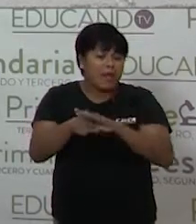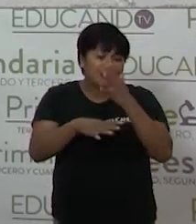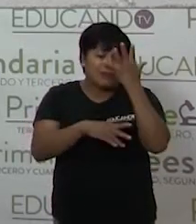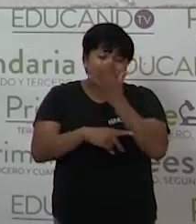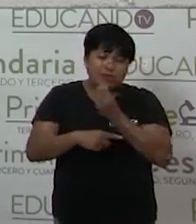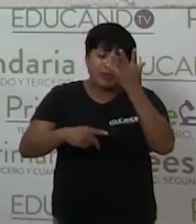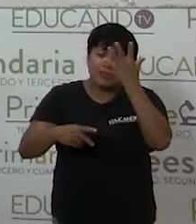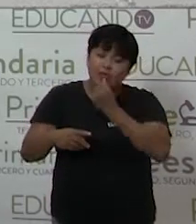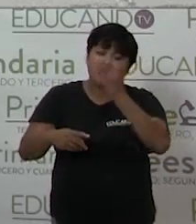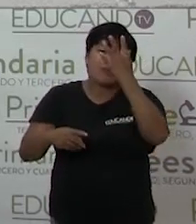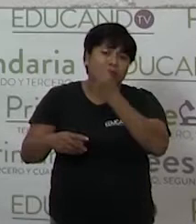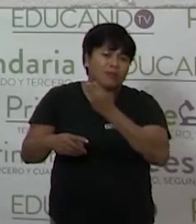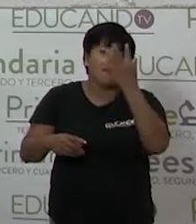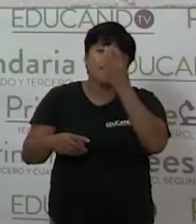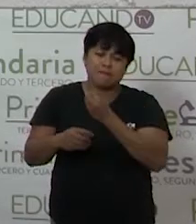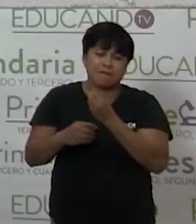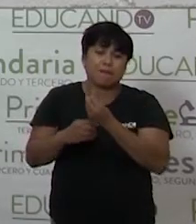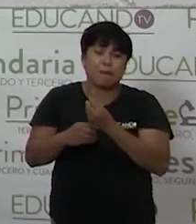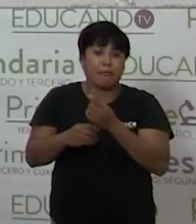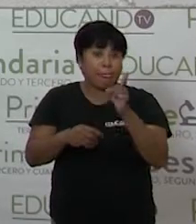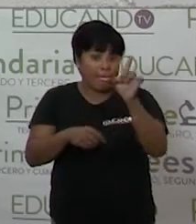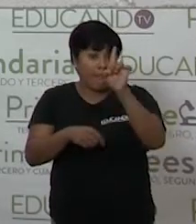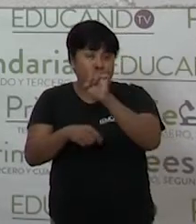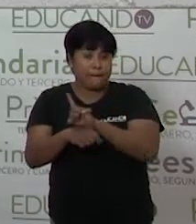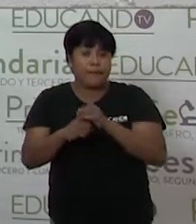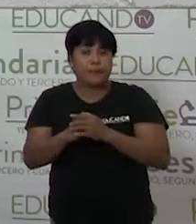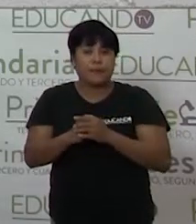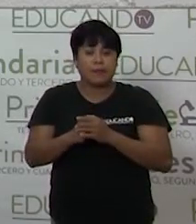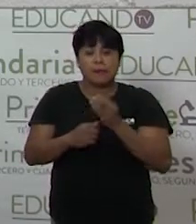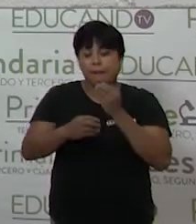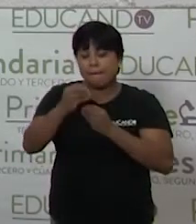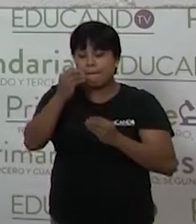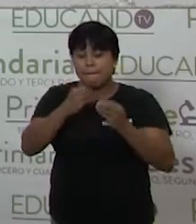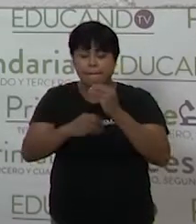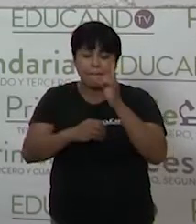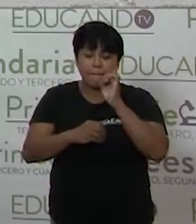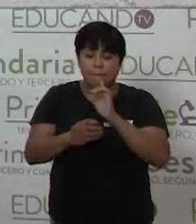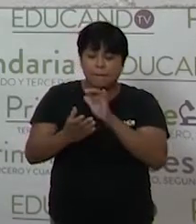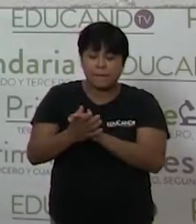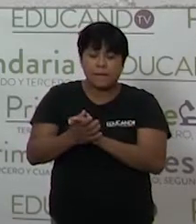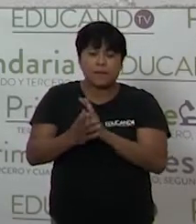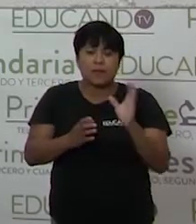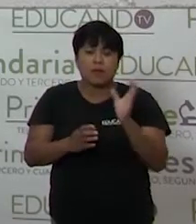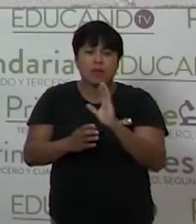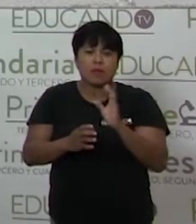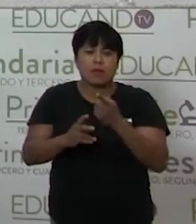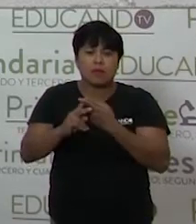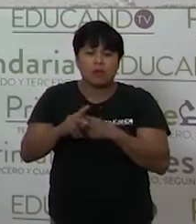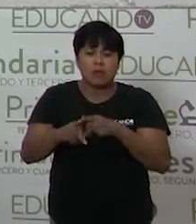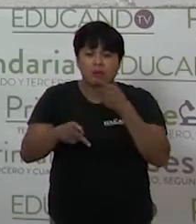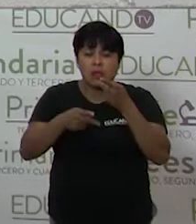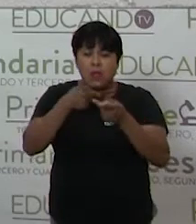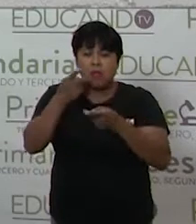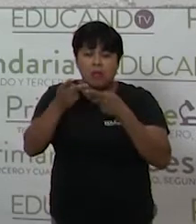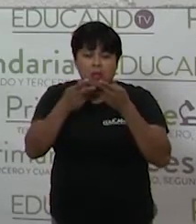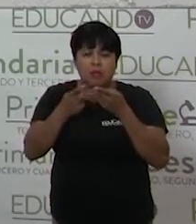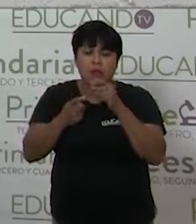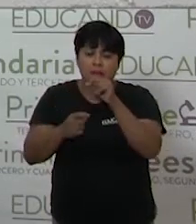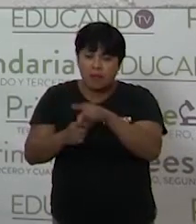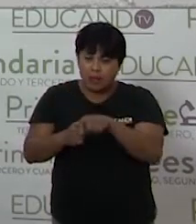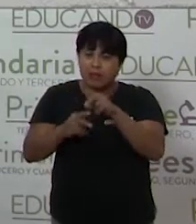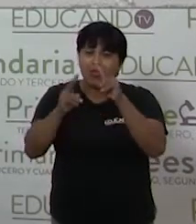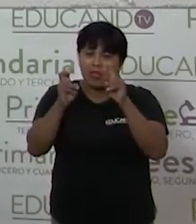precioso que el anterior un día estaba comiendo con su mujer cuando empezaron a hablar del